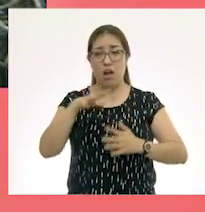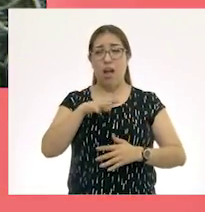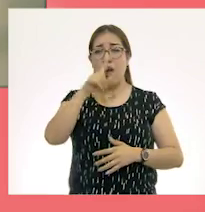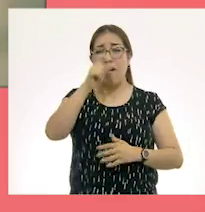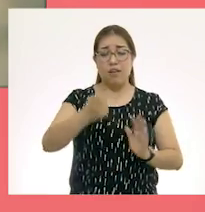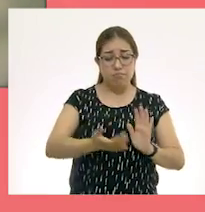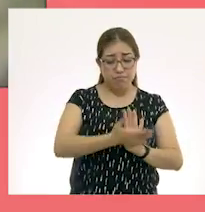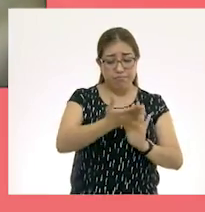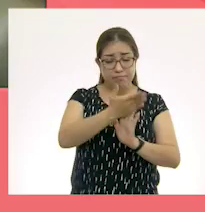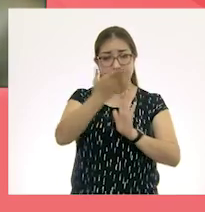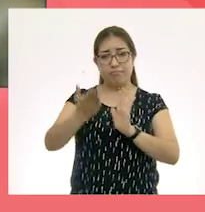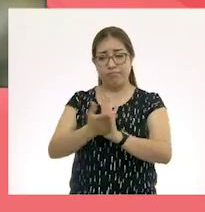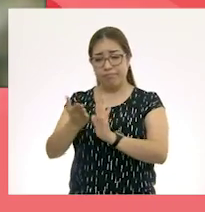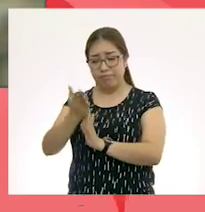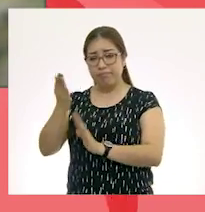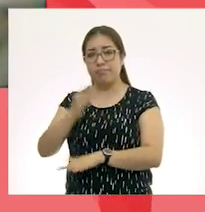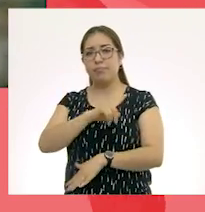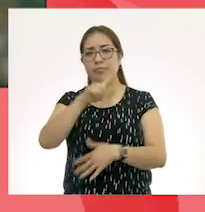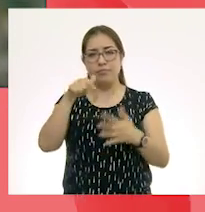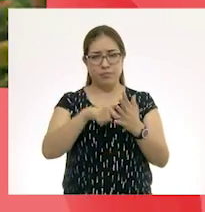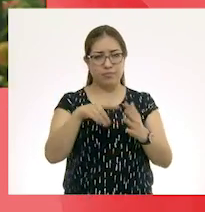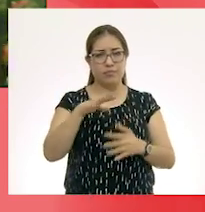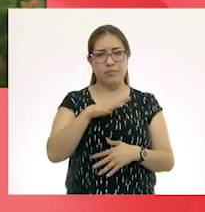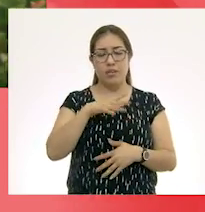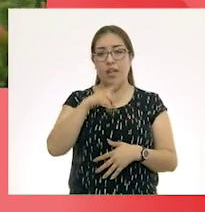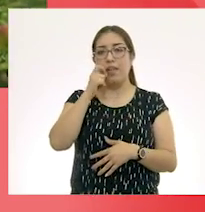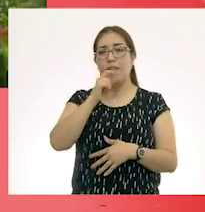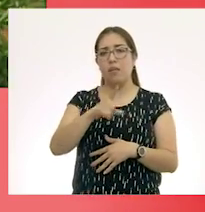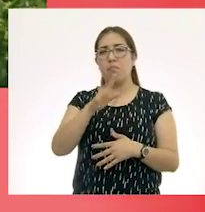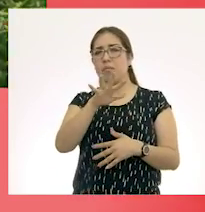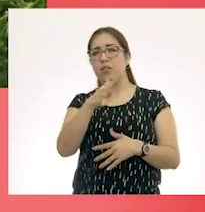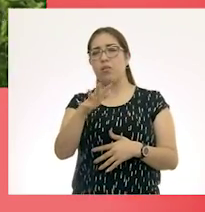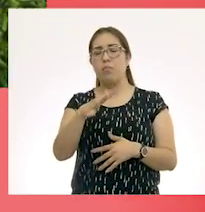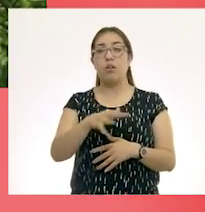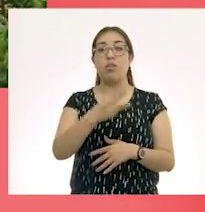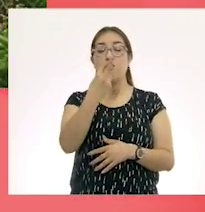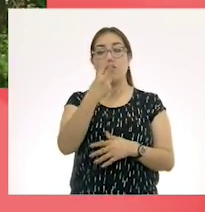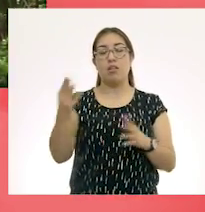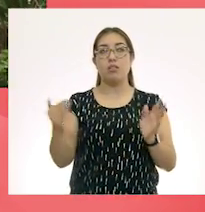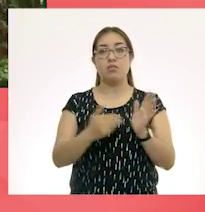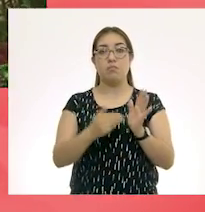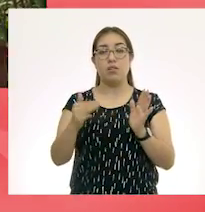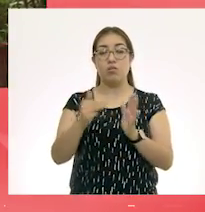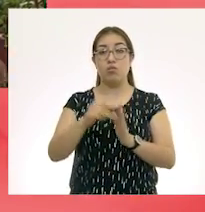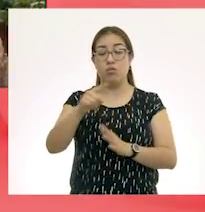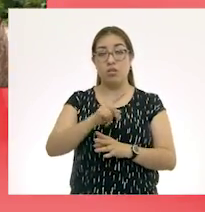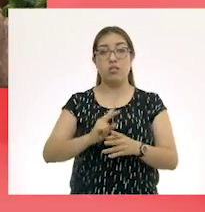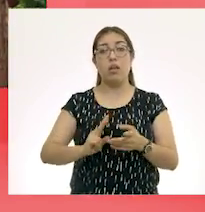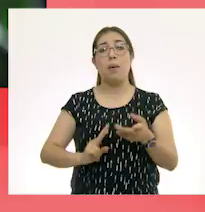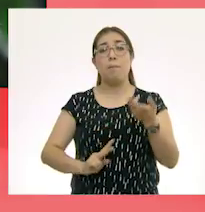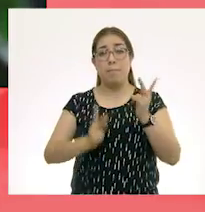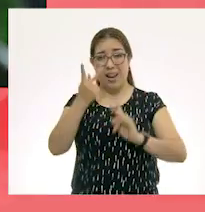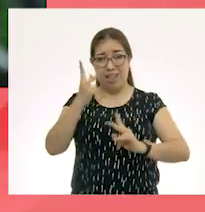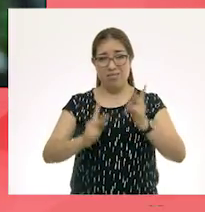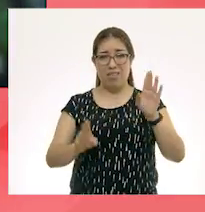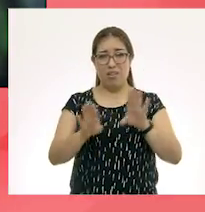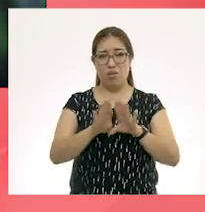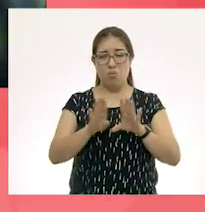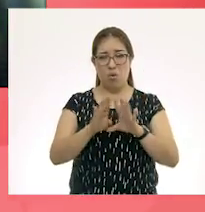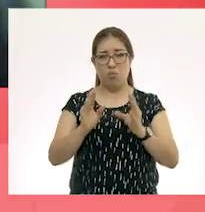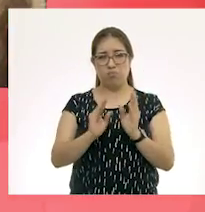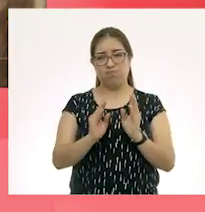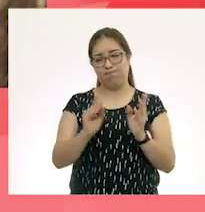construir un banco de datos donde se encuentran catalogadas cerca de 3 millones de especies de cactáceas y